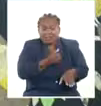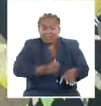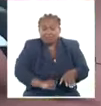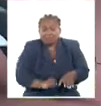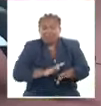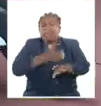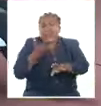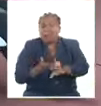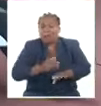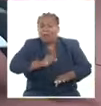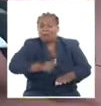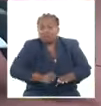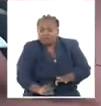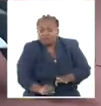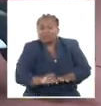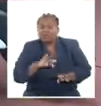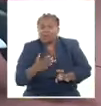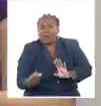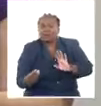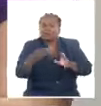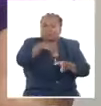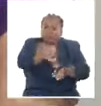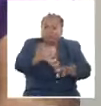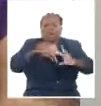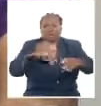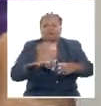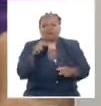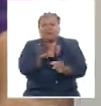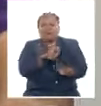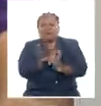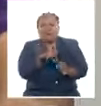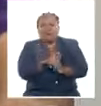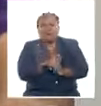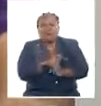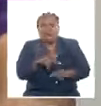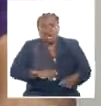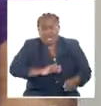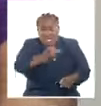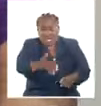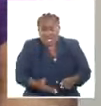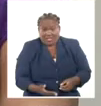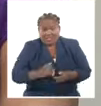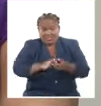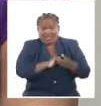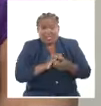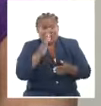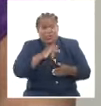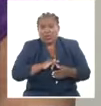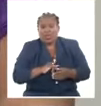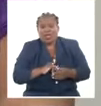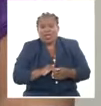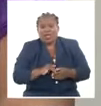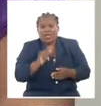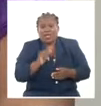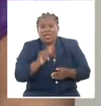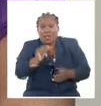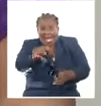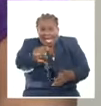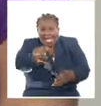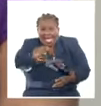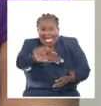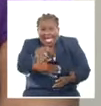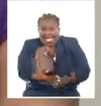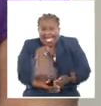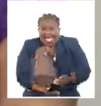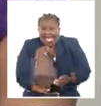este periodo, la reincorporación al empleo. Esta gestante solidaria, compañeros, es la persona que carga en su vientre ese